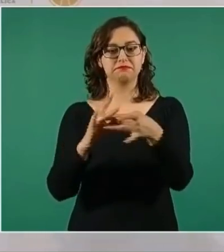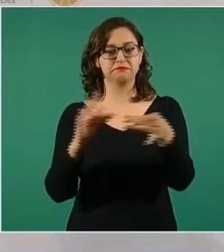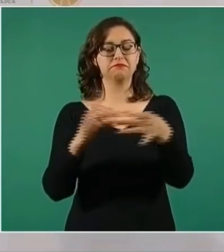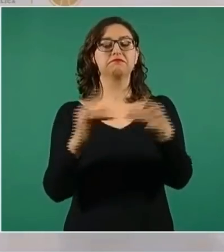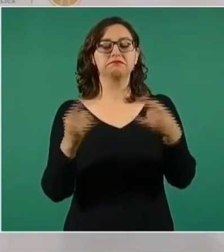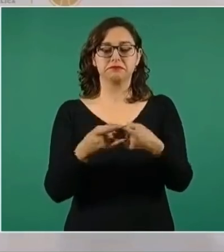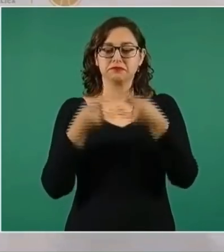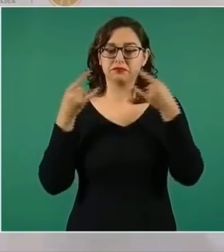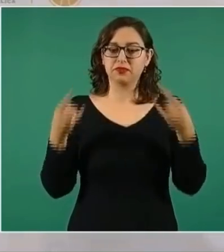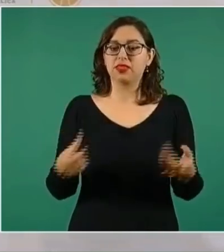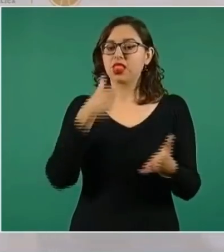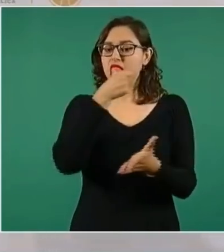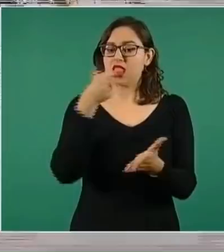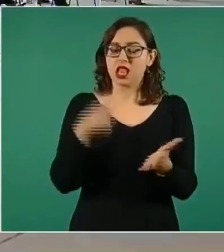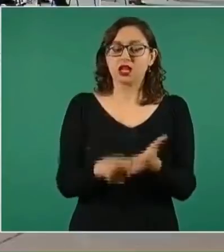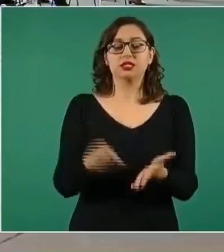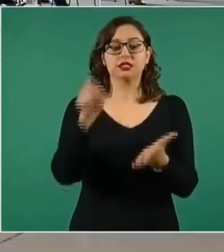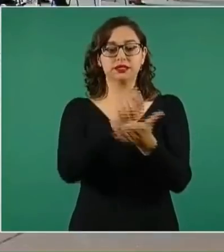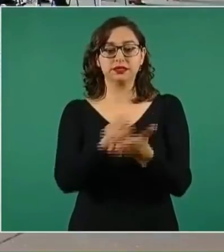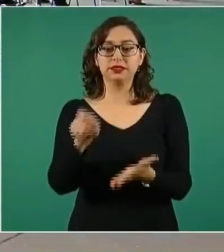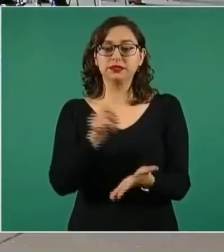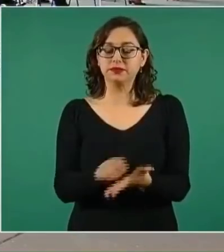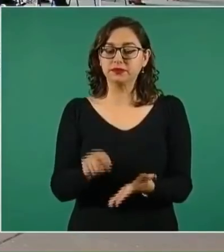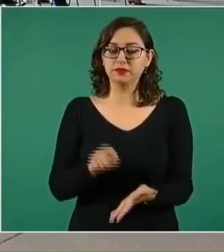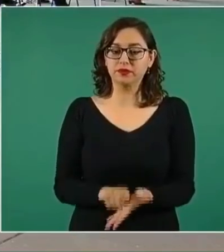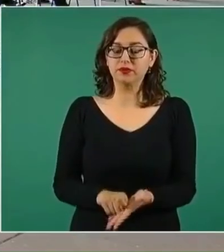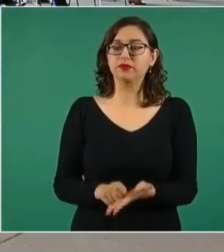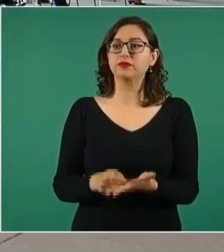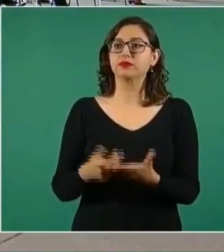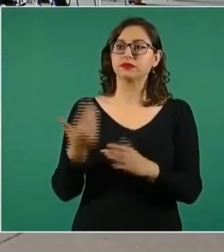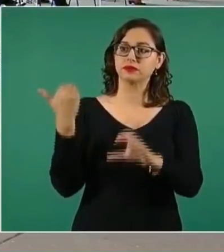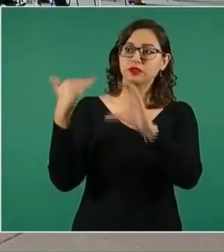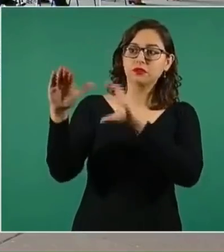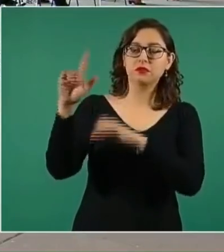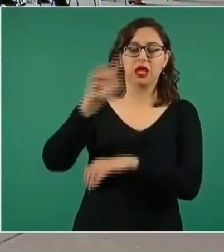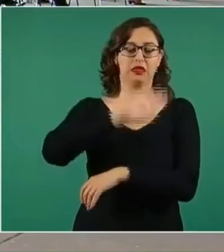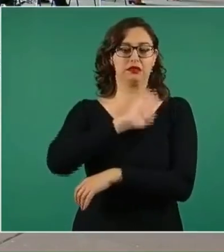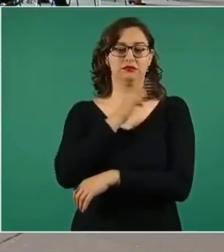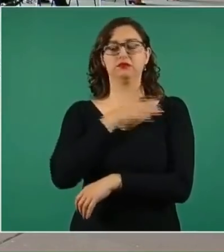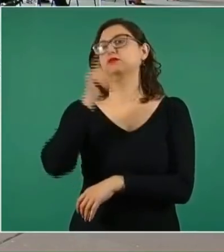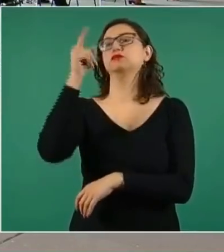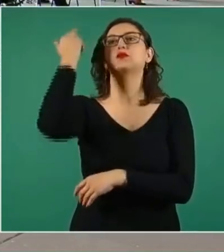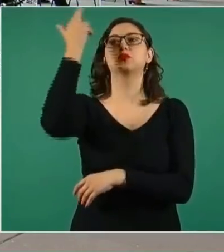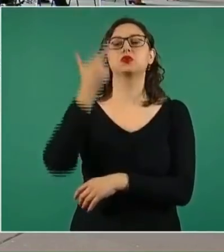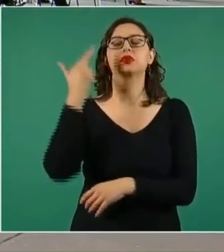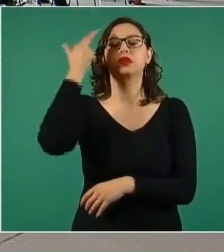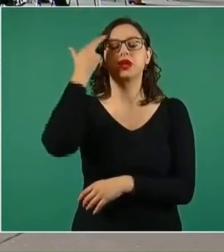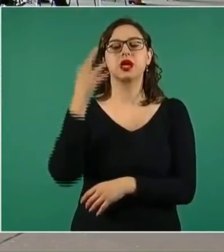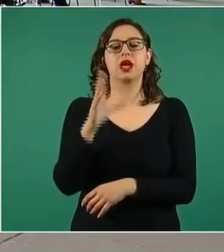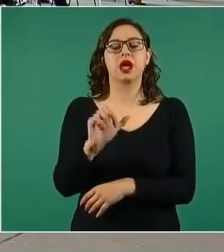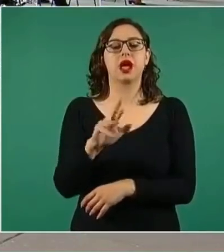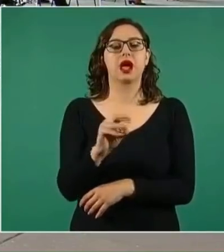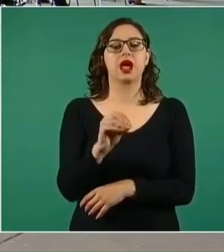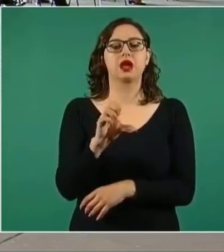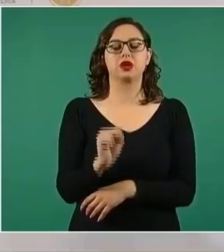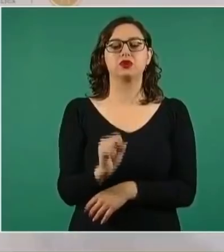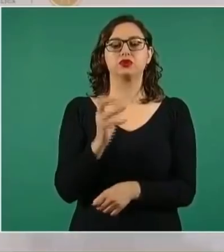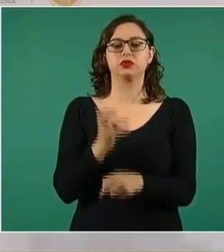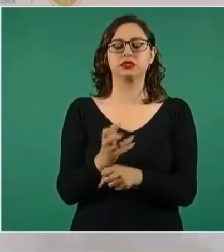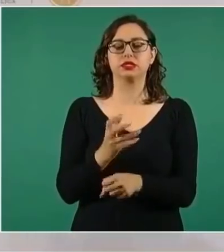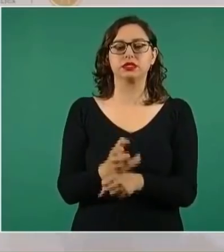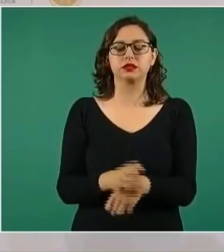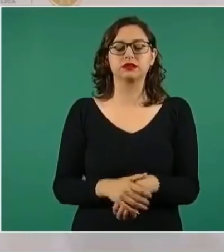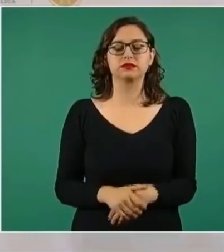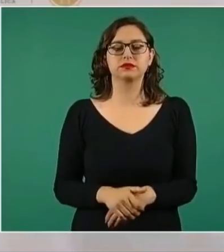quien en sus cartas de relación al rey Carlos V de España, después de su primer